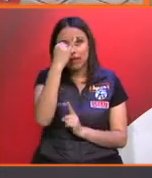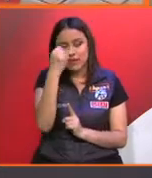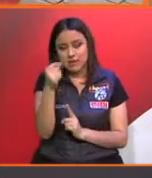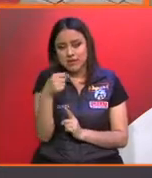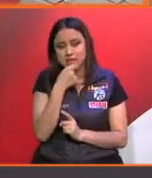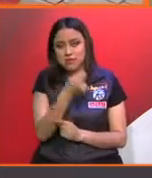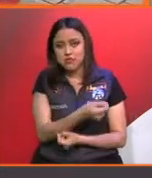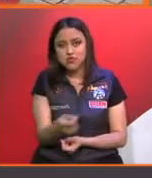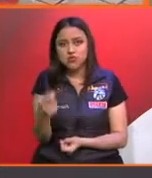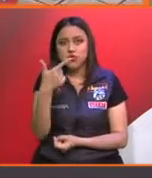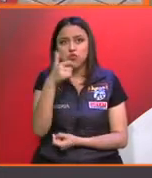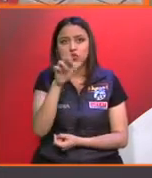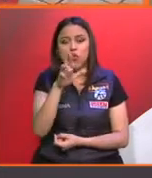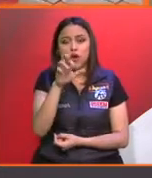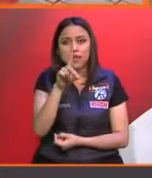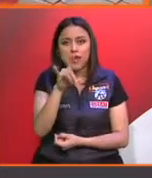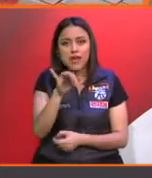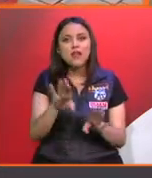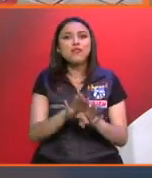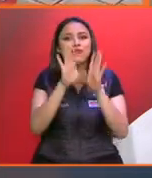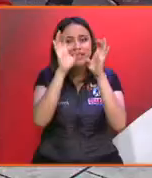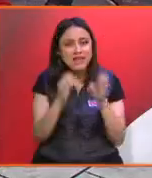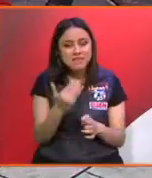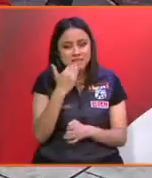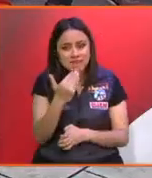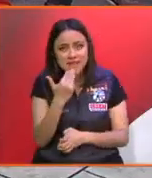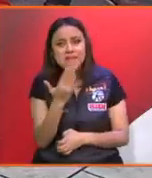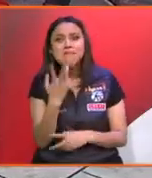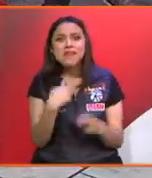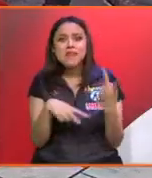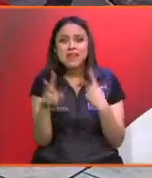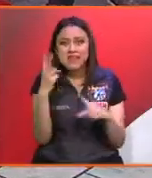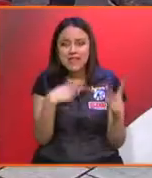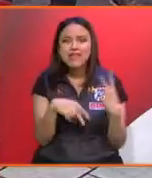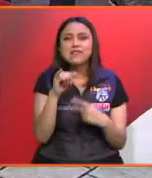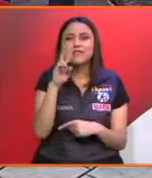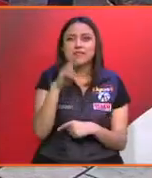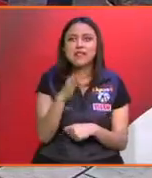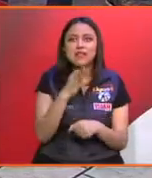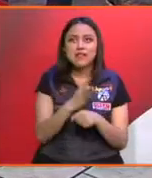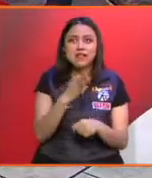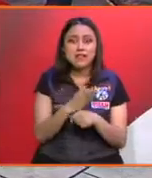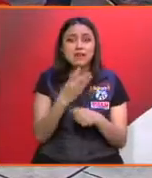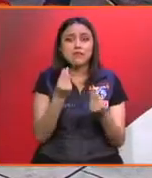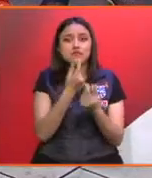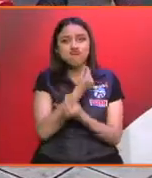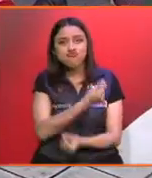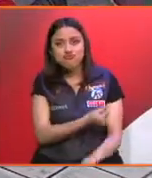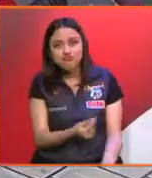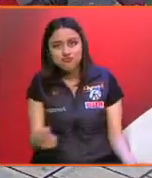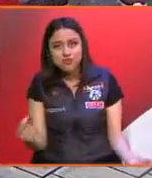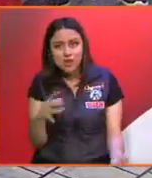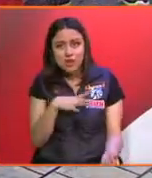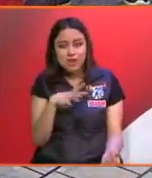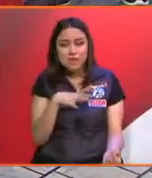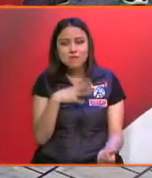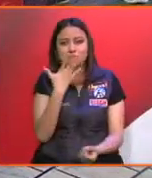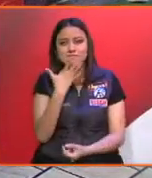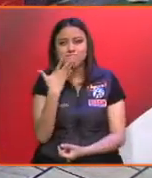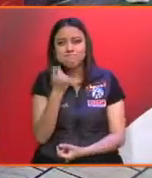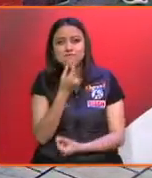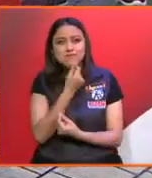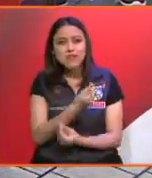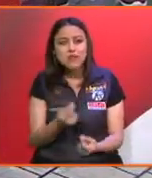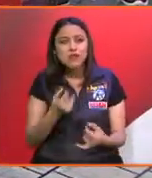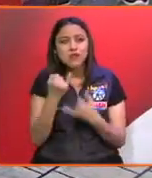Cuadritos. Amigos, ¿cómo están? ¿Cómo se encuentran? ¿Cómo les va? Bienvenidos. Pues fíjate que estamos aquí con muchos pequeñitos, como puedes ver. Qué bonito ver que